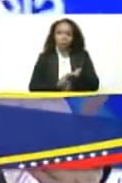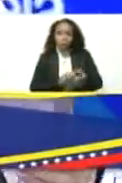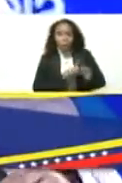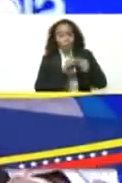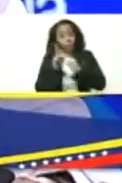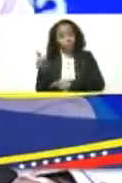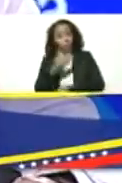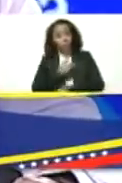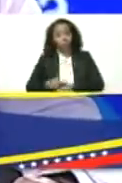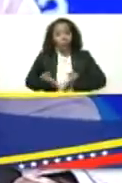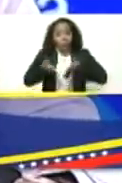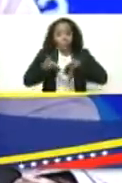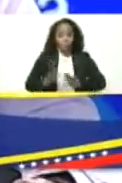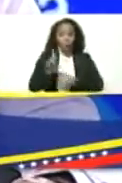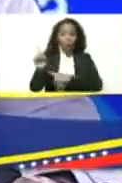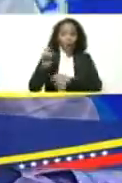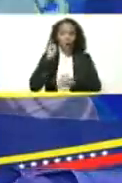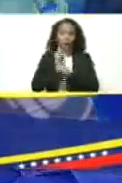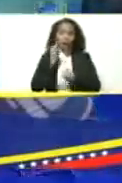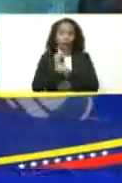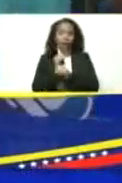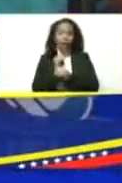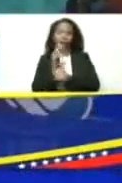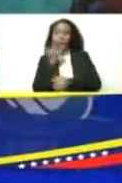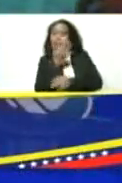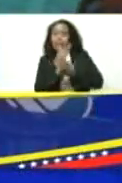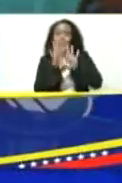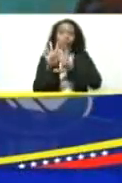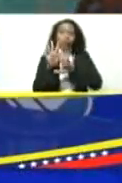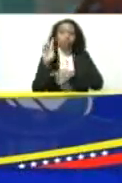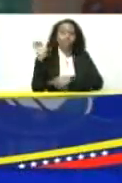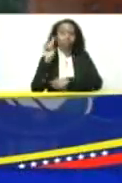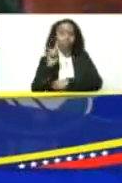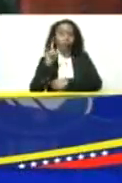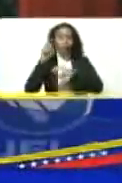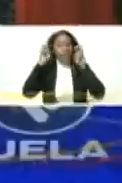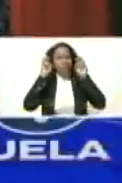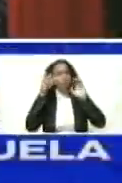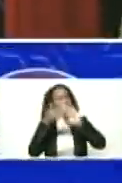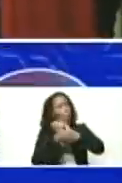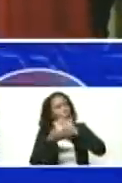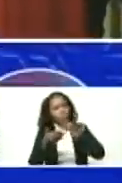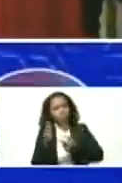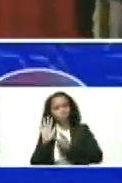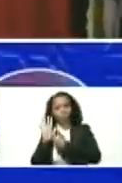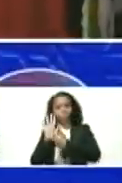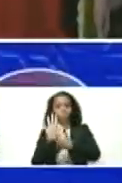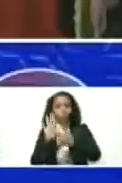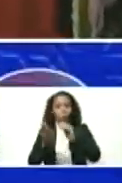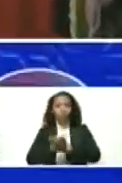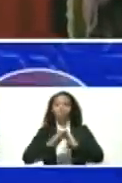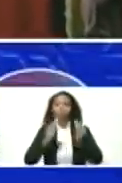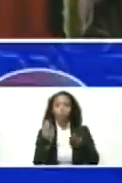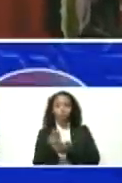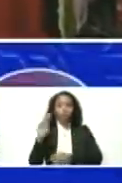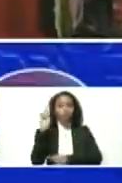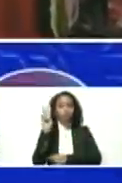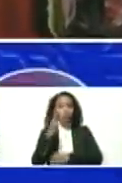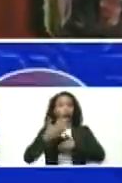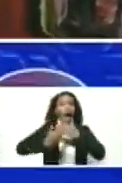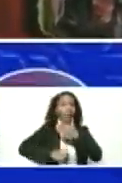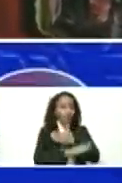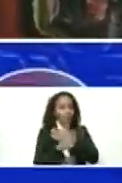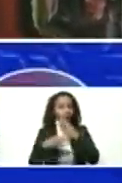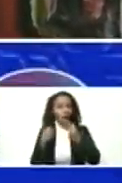presidente, nace este portal web que se llama Vitrina Venezuela, en un concepto de mostrar al mundo que Venezuela avanza hacia la